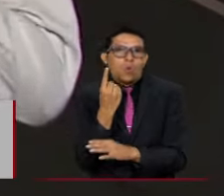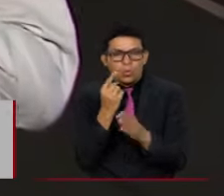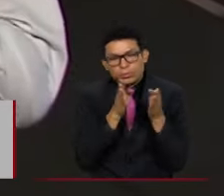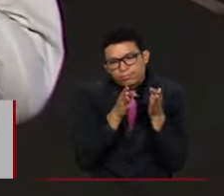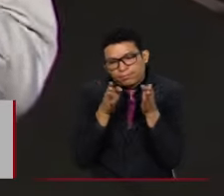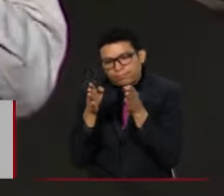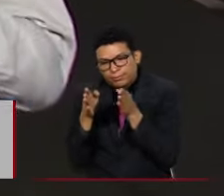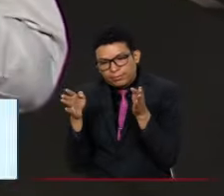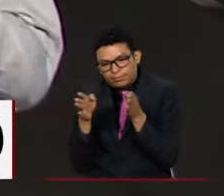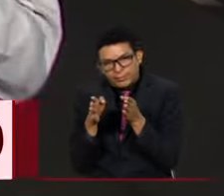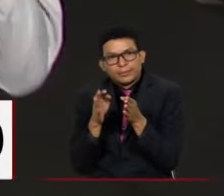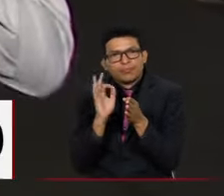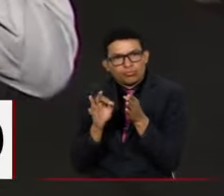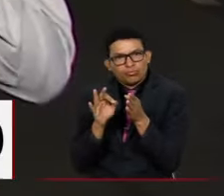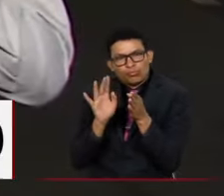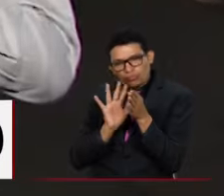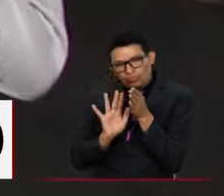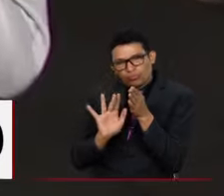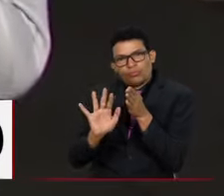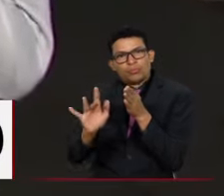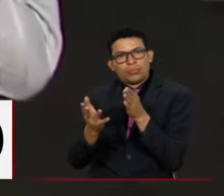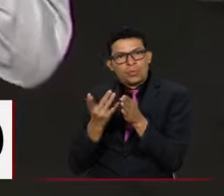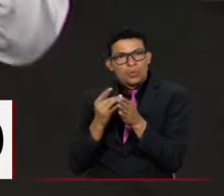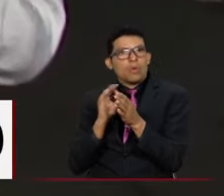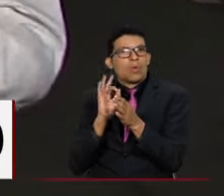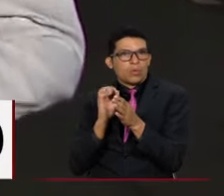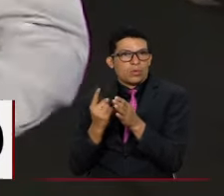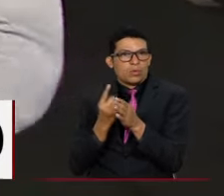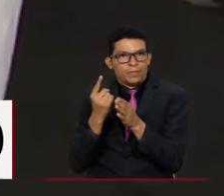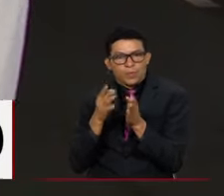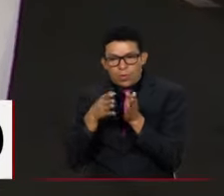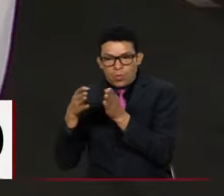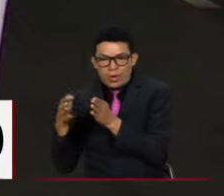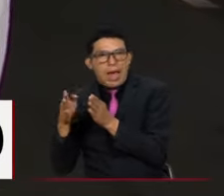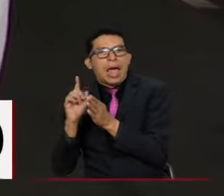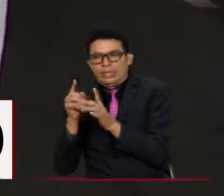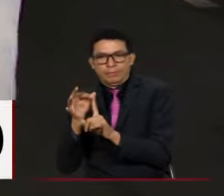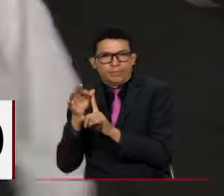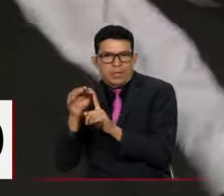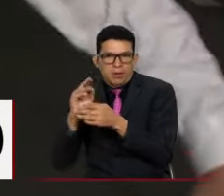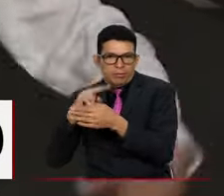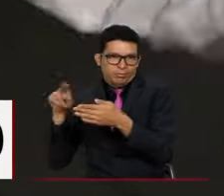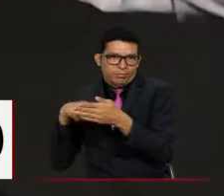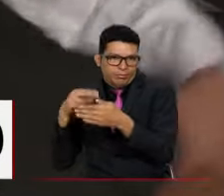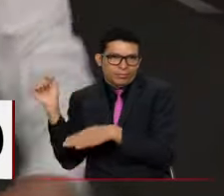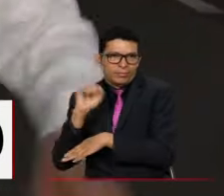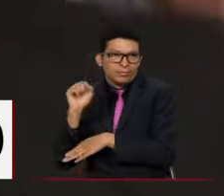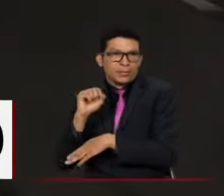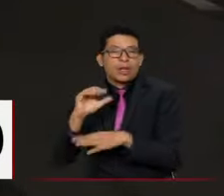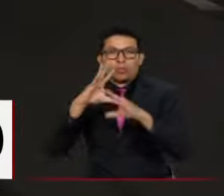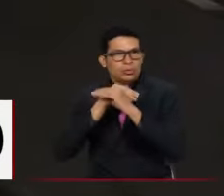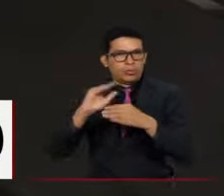decir, mantenemos la abertura del tráfico mixto a un carril y el otro carril lo mantenemos peatonal durante el día. Y ya en la noche se cierra